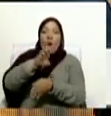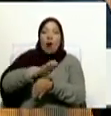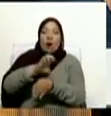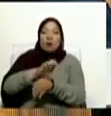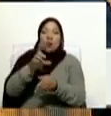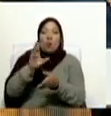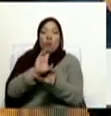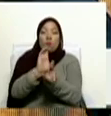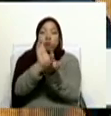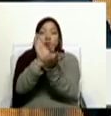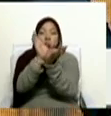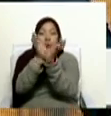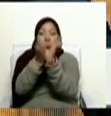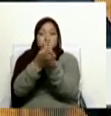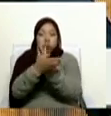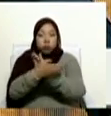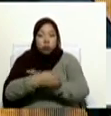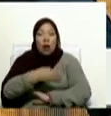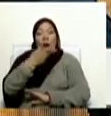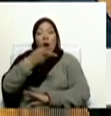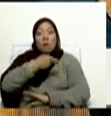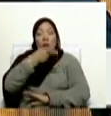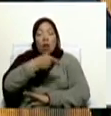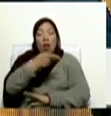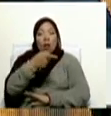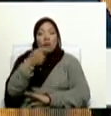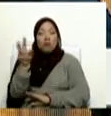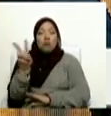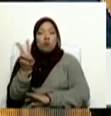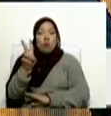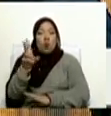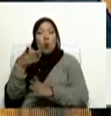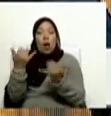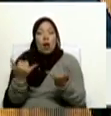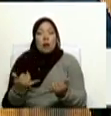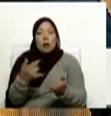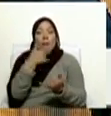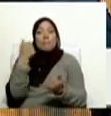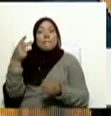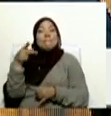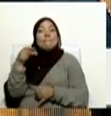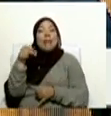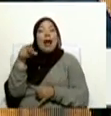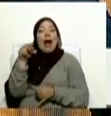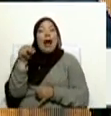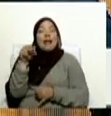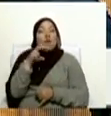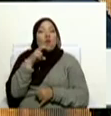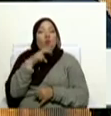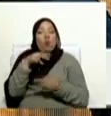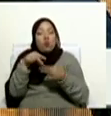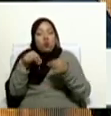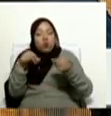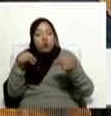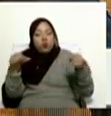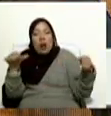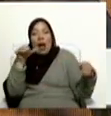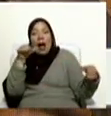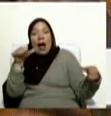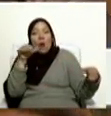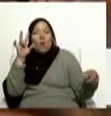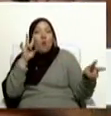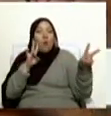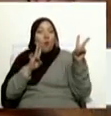geopolítico Pero además también esa República tiene las mejores minas de plata de oro tierras cultivables agua una